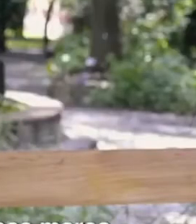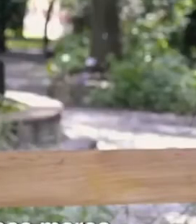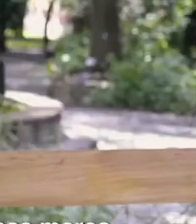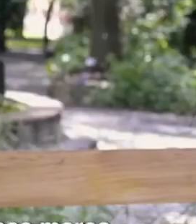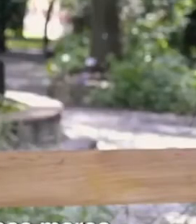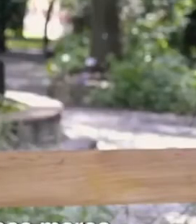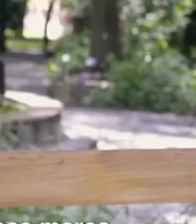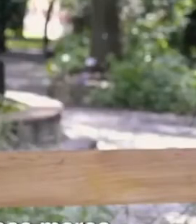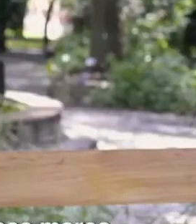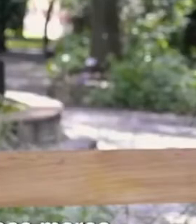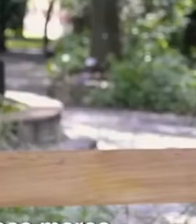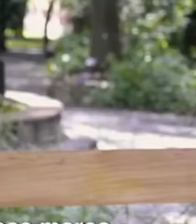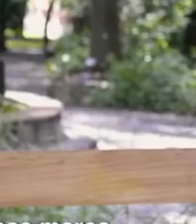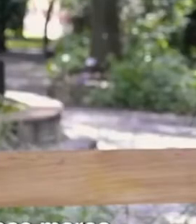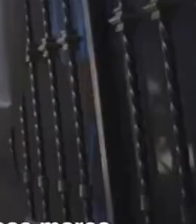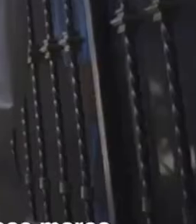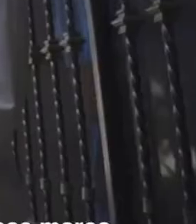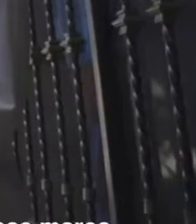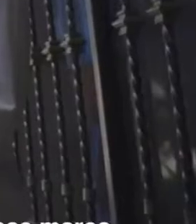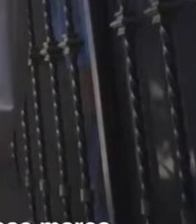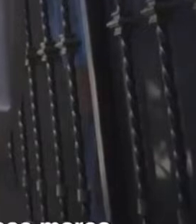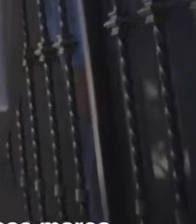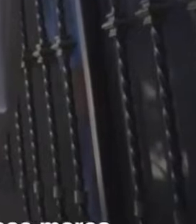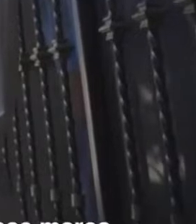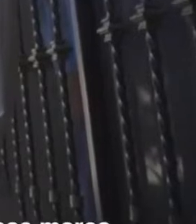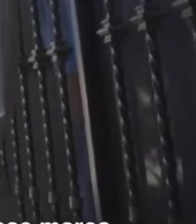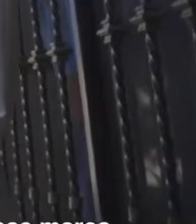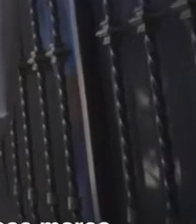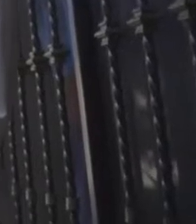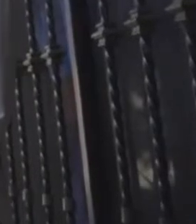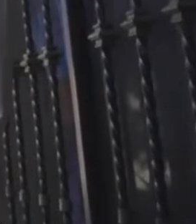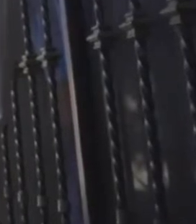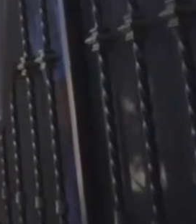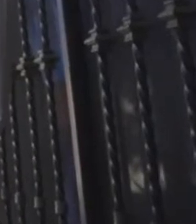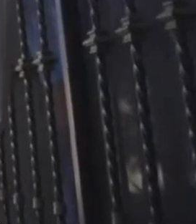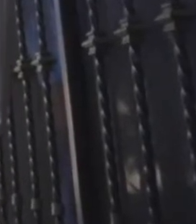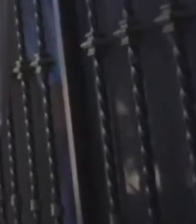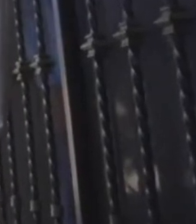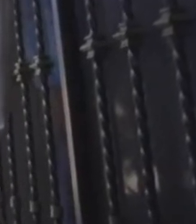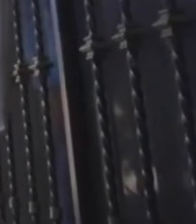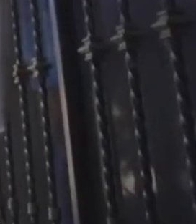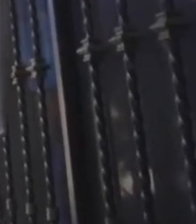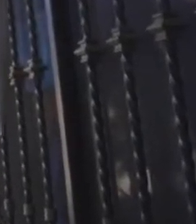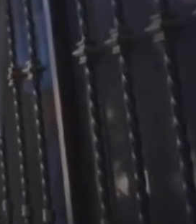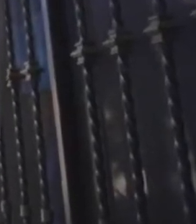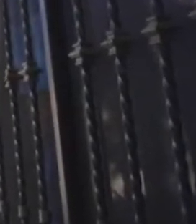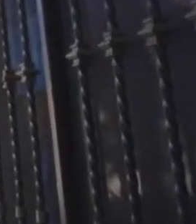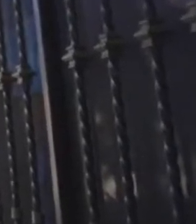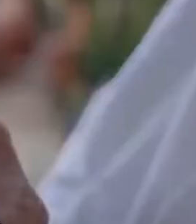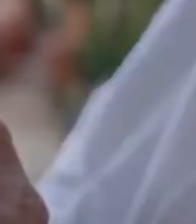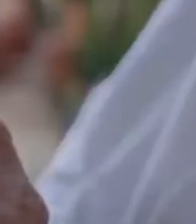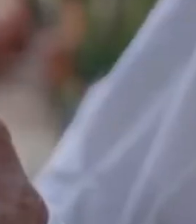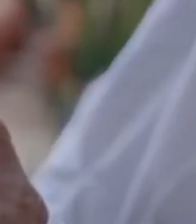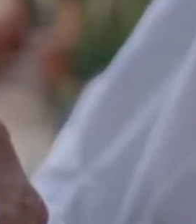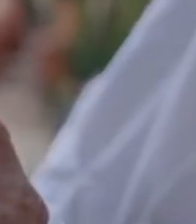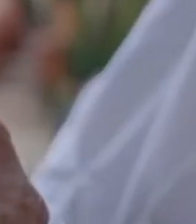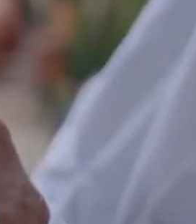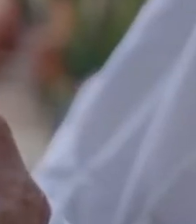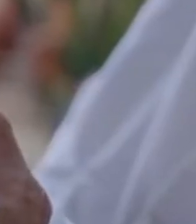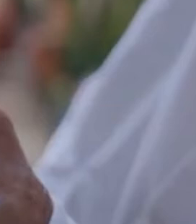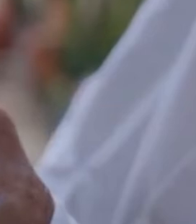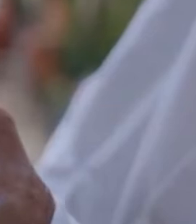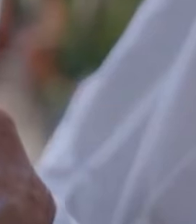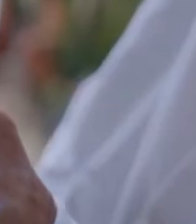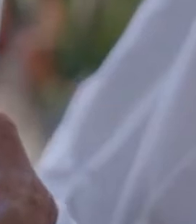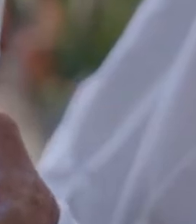haya una manera de atenderse que no está dentro de ese marco. El asunto no es nada más ver qué tanto es una